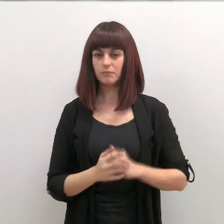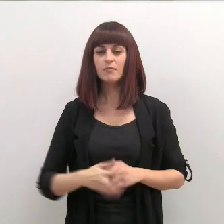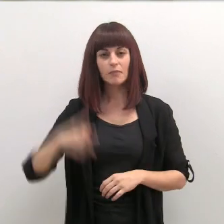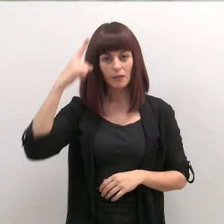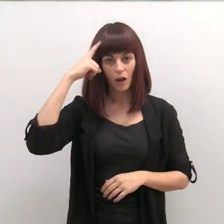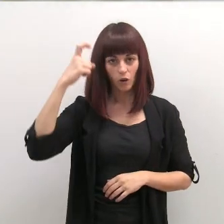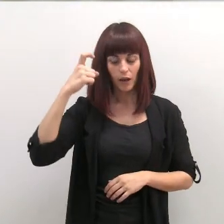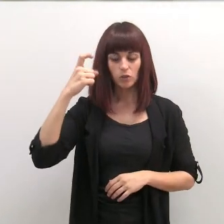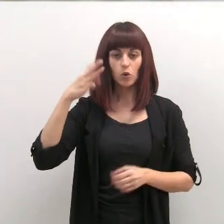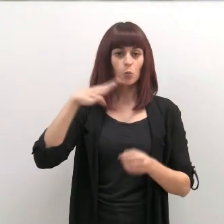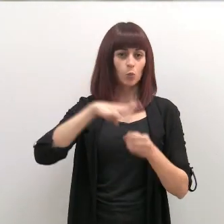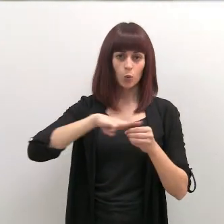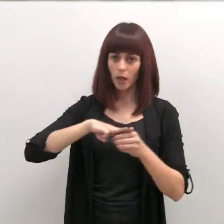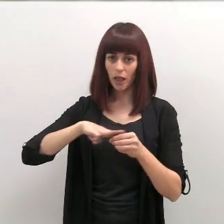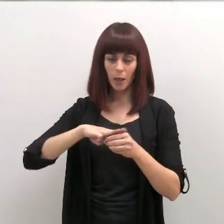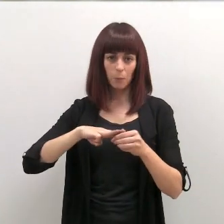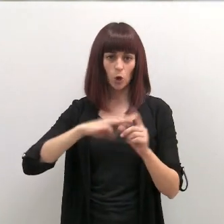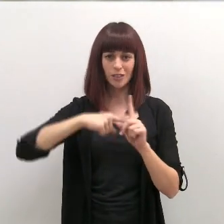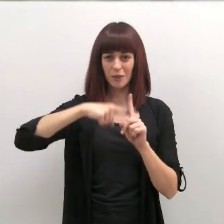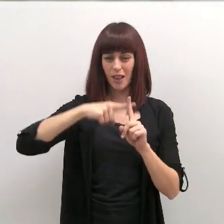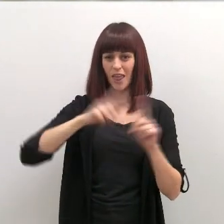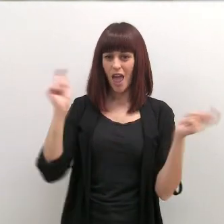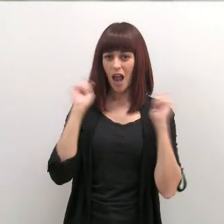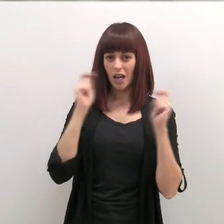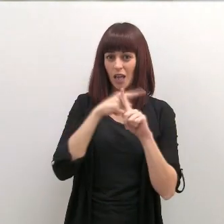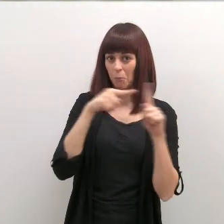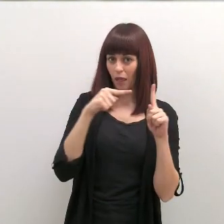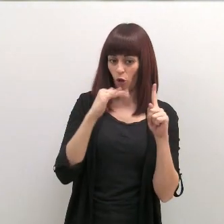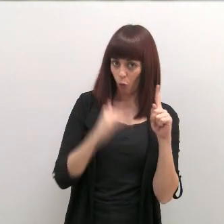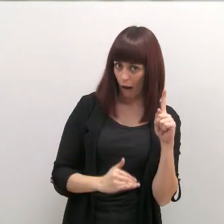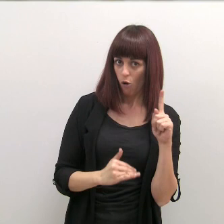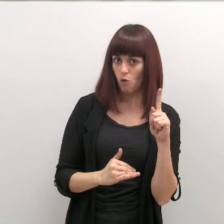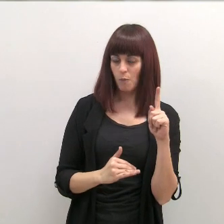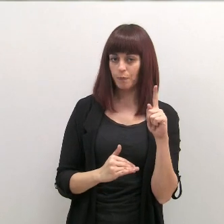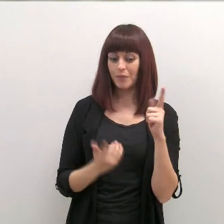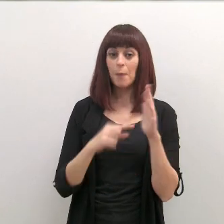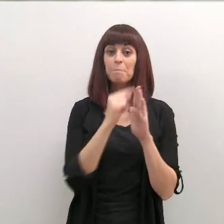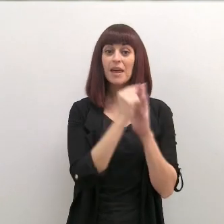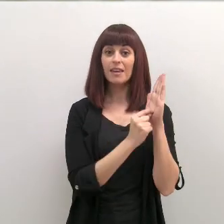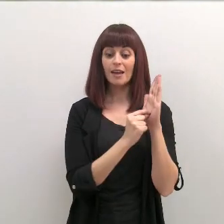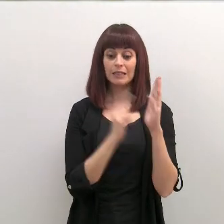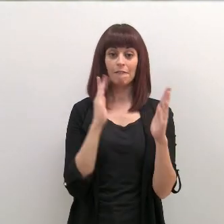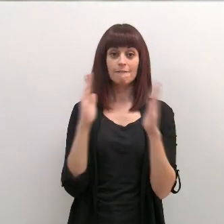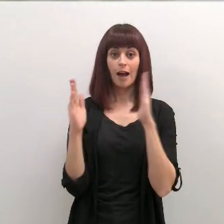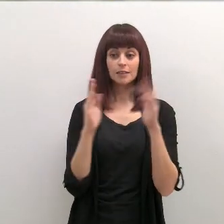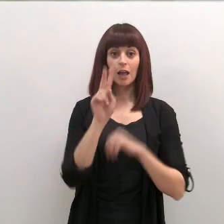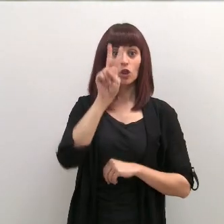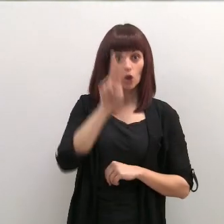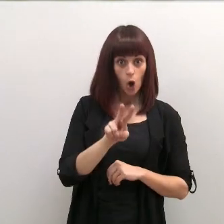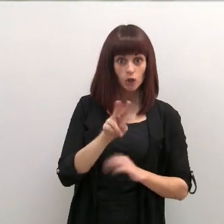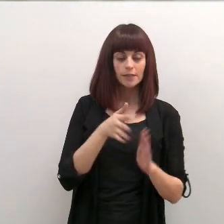Recordemos que tanto los municipios con nivel de alerta medio alto como bajo, las medidas, al estar en fase 2, serían las